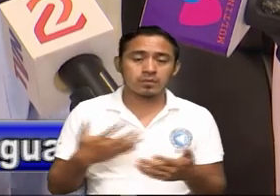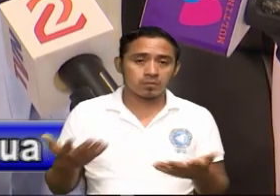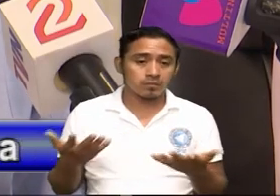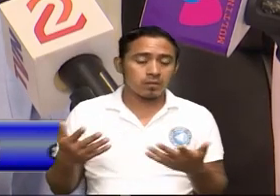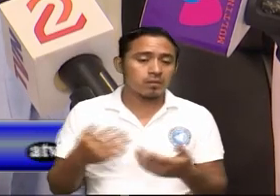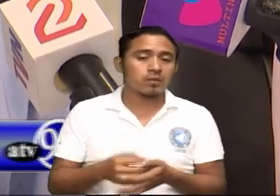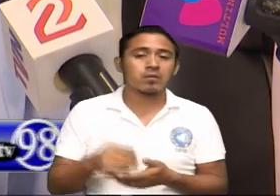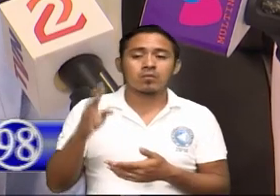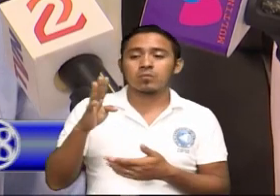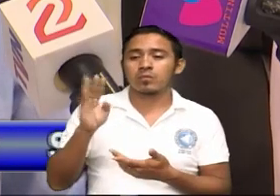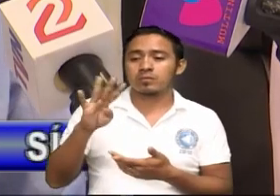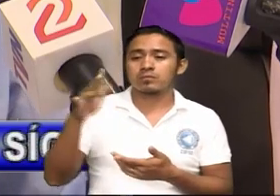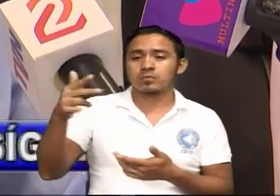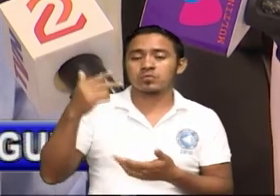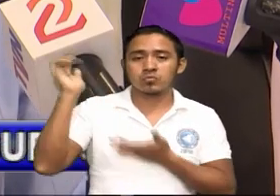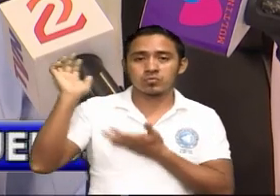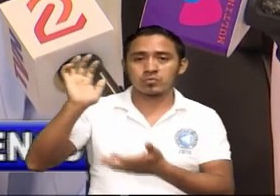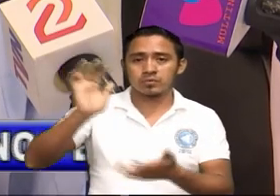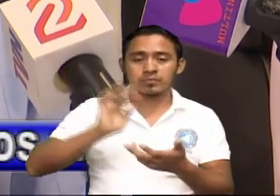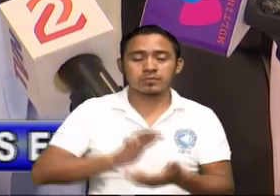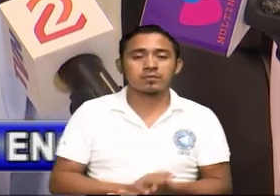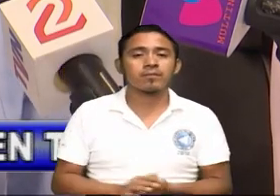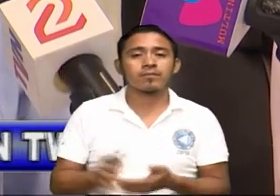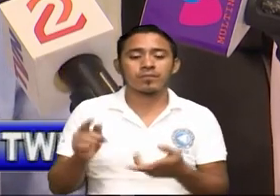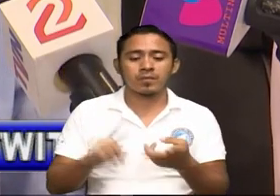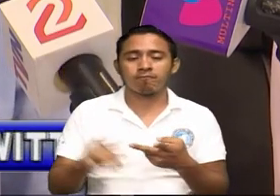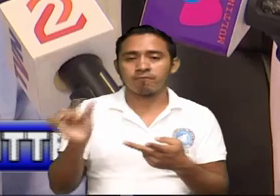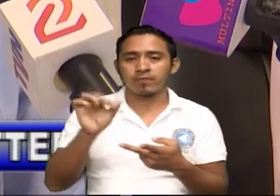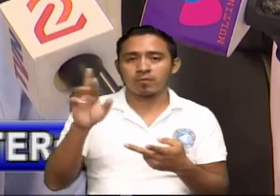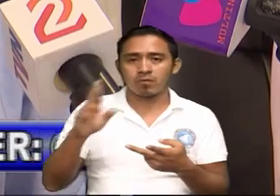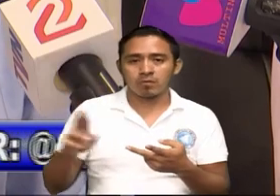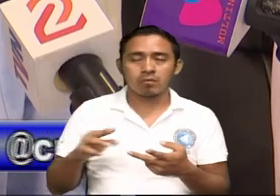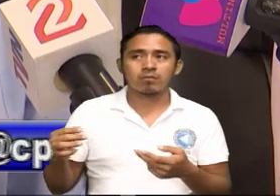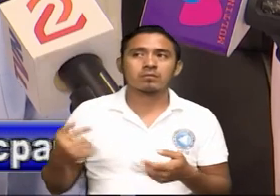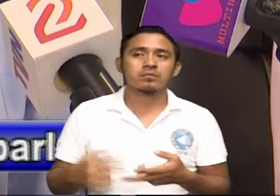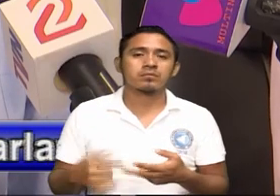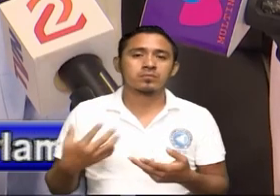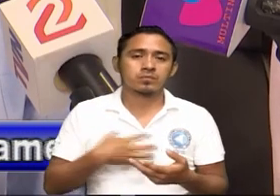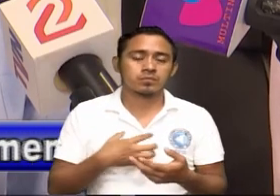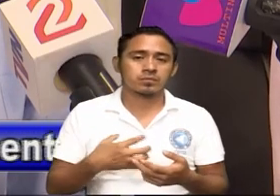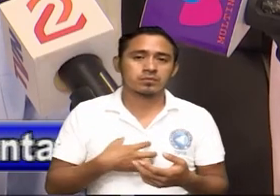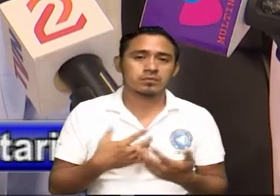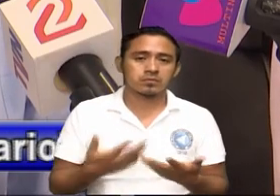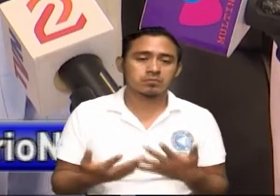107.248 quintales, y de frijol rojo un 2% más, que es